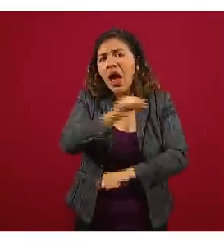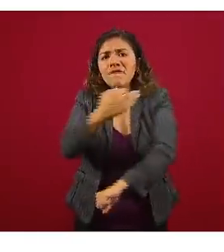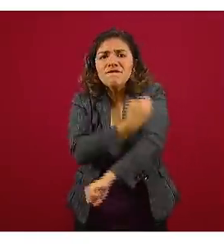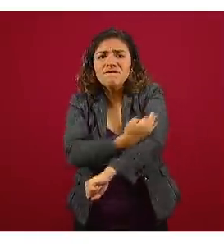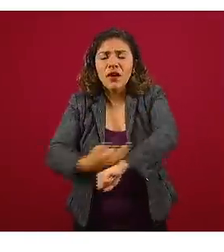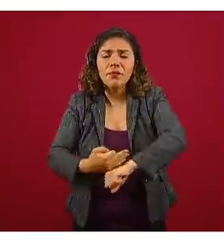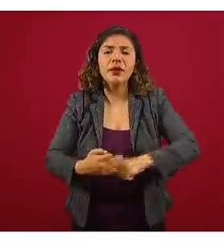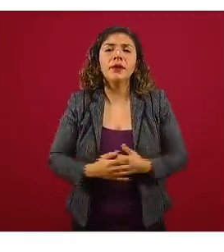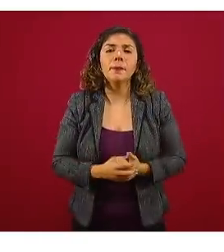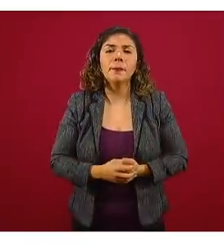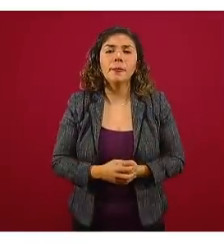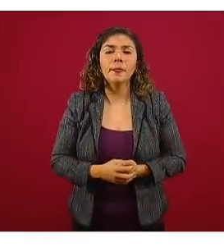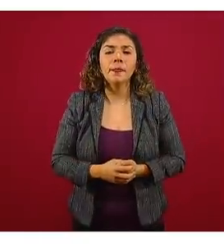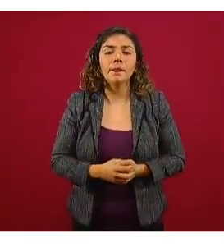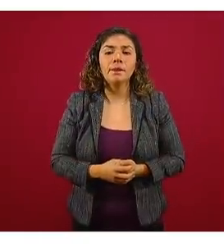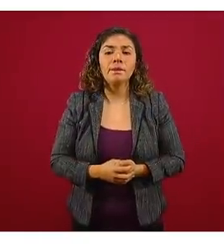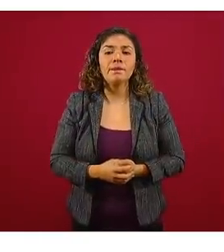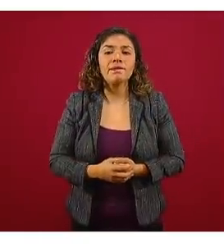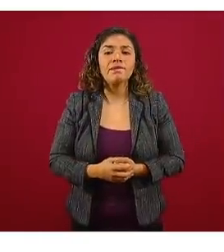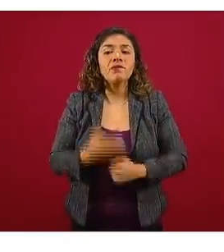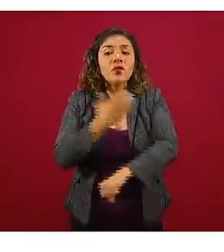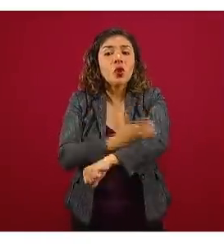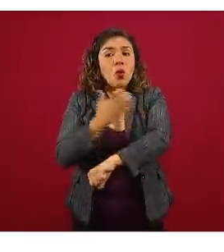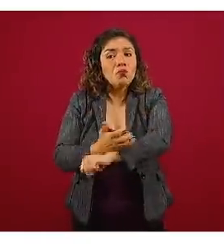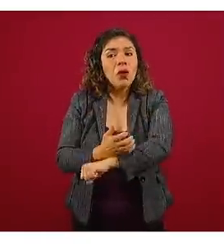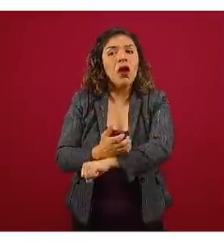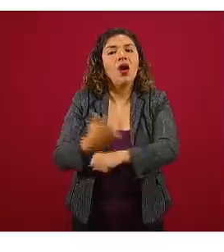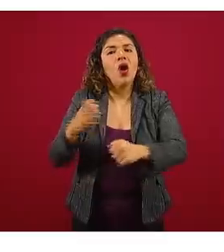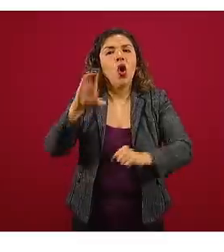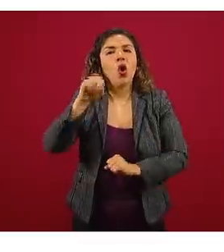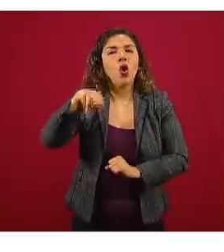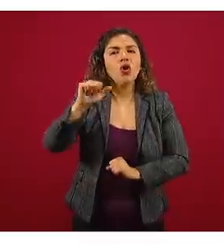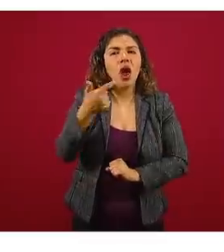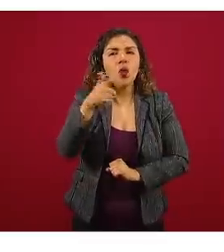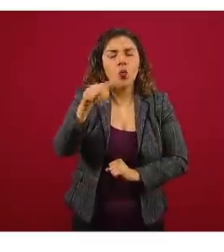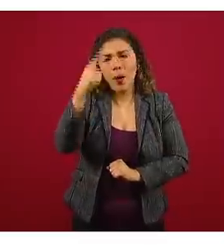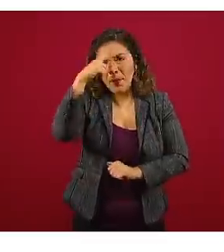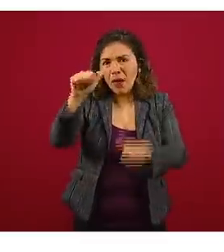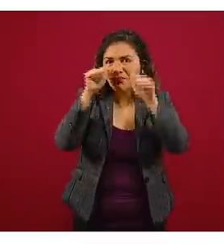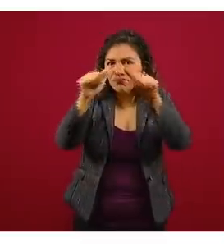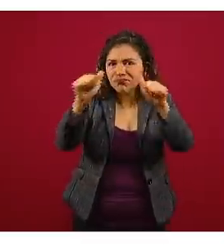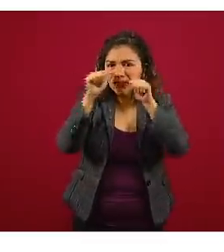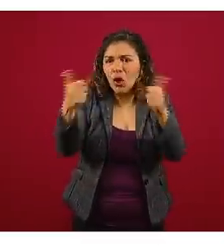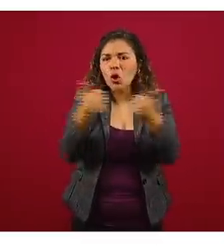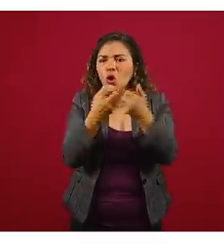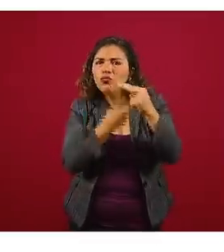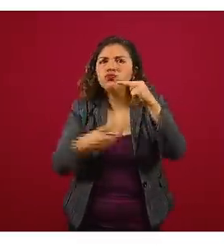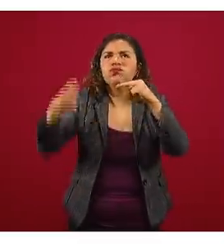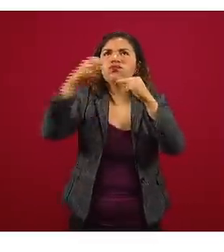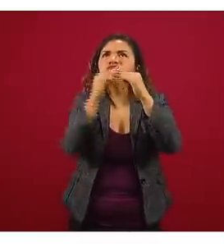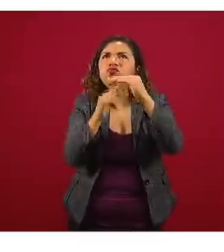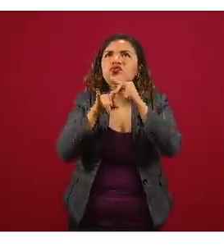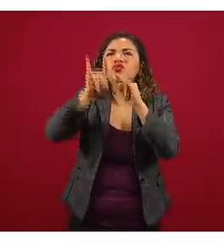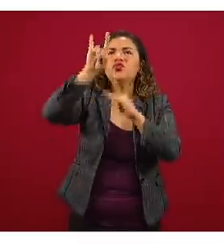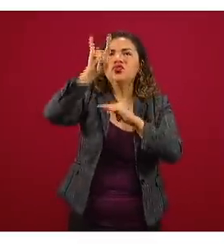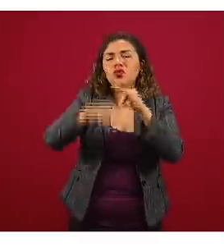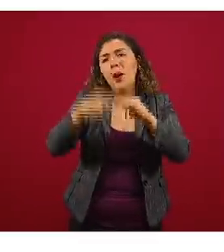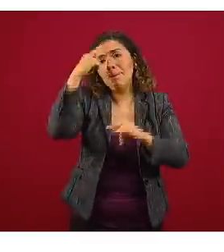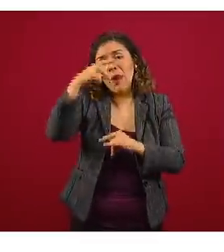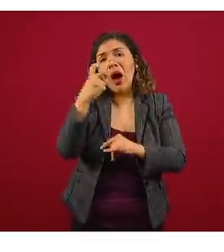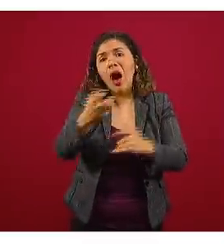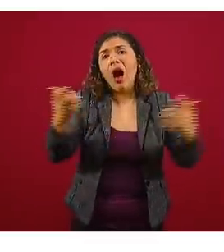siguiente por favor nuestros compañeros de conagua con sus brigadas de atención sus caras y sus pies en el territorio para